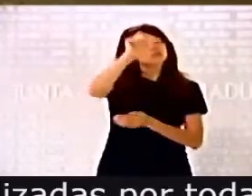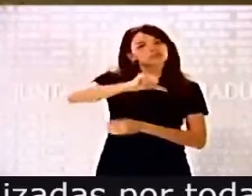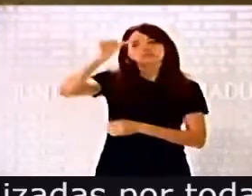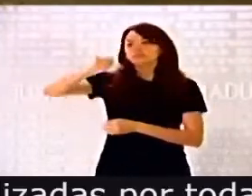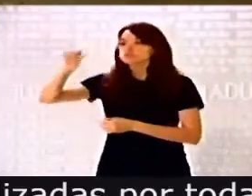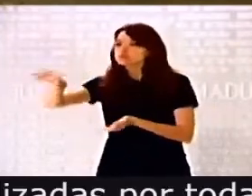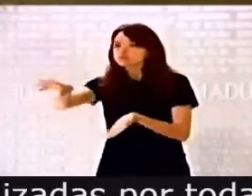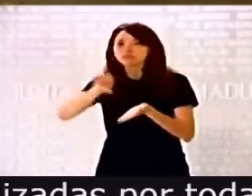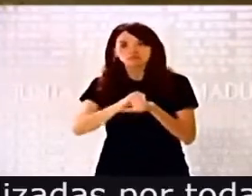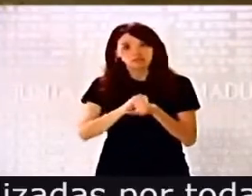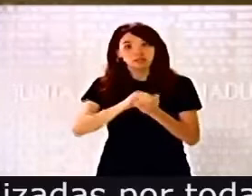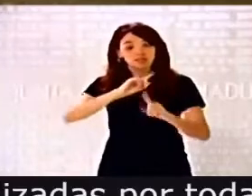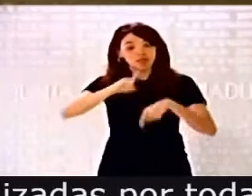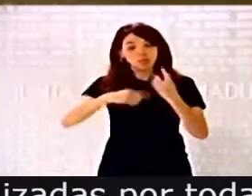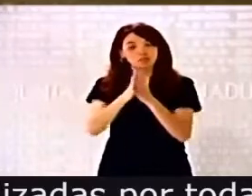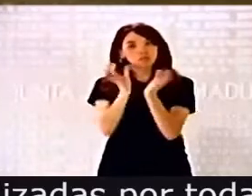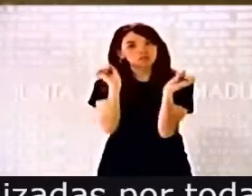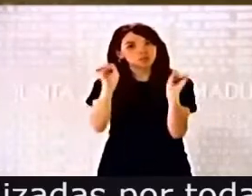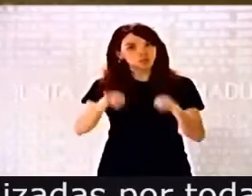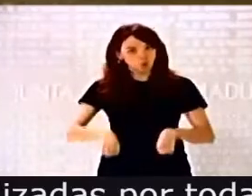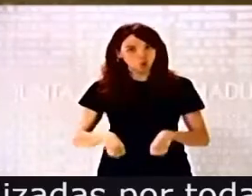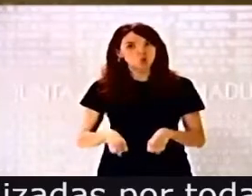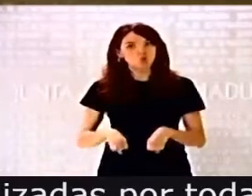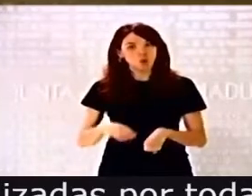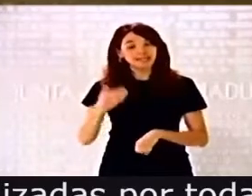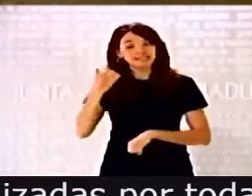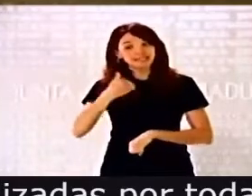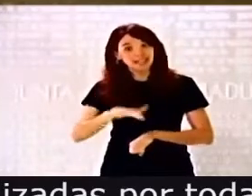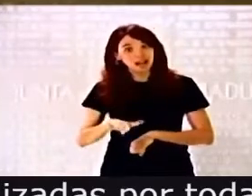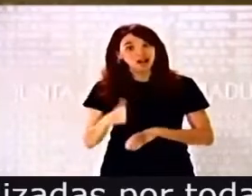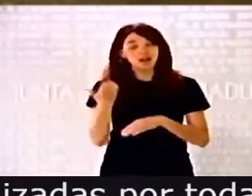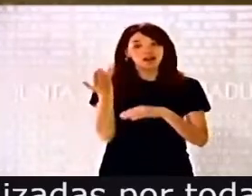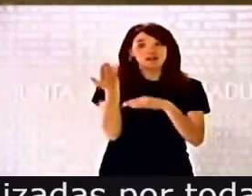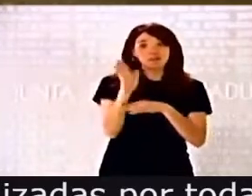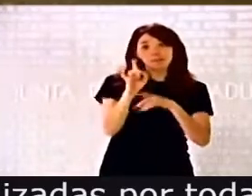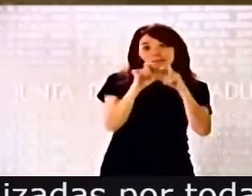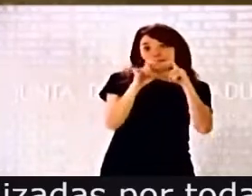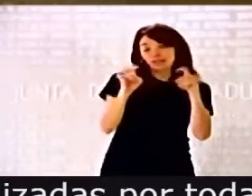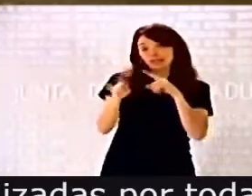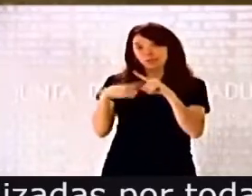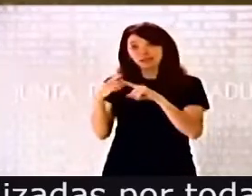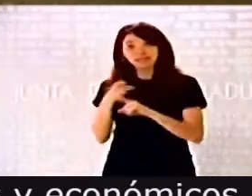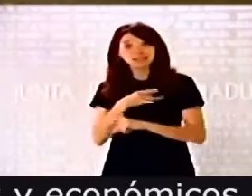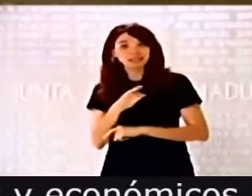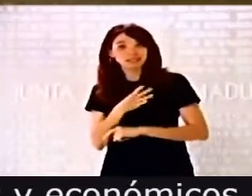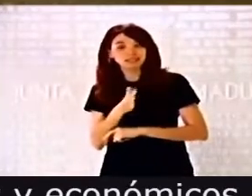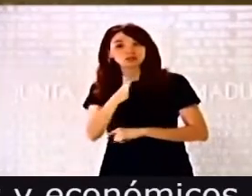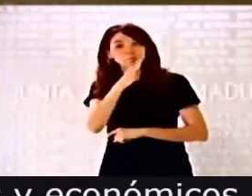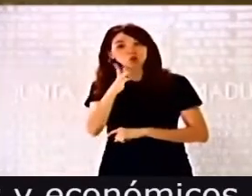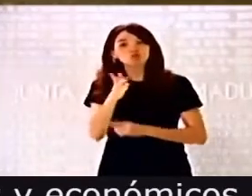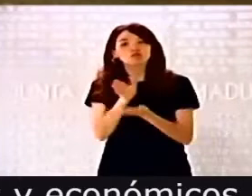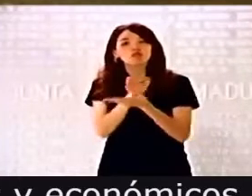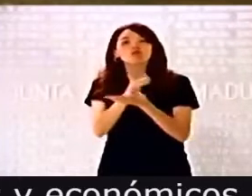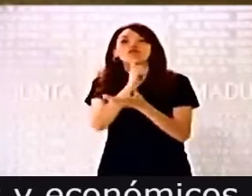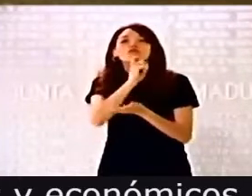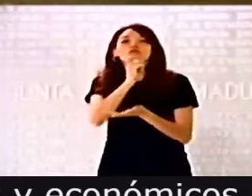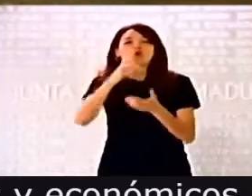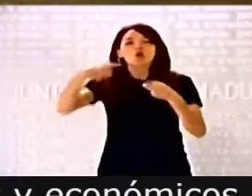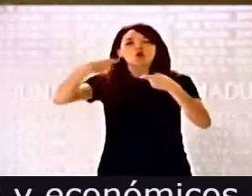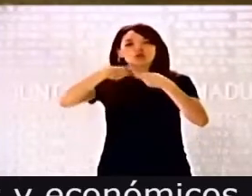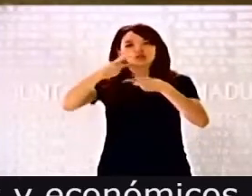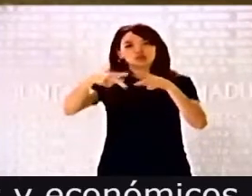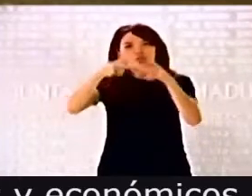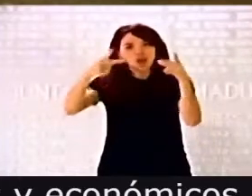ese acuerdo con los agentes sociales y económicos propio de la concertación social que tanto se